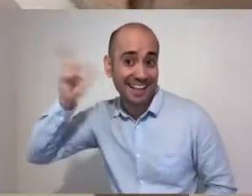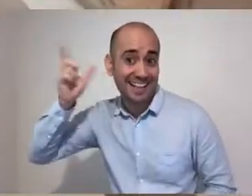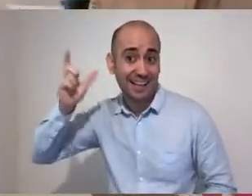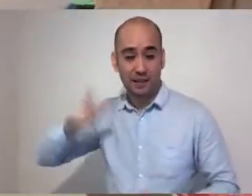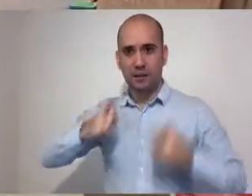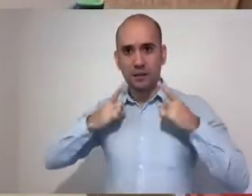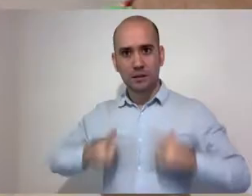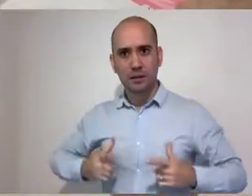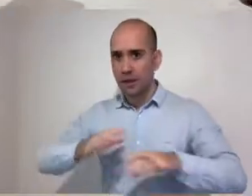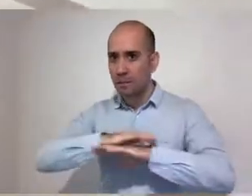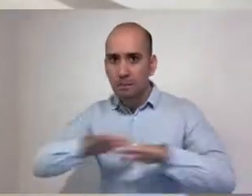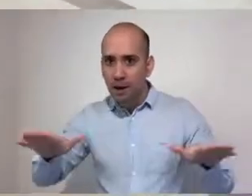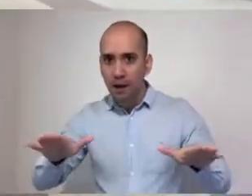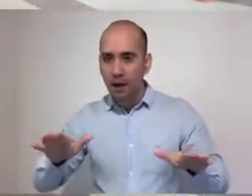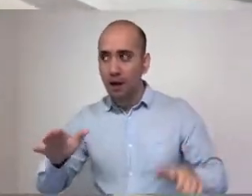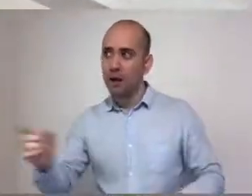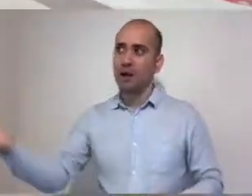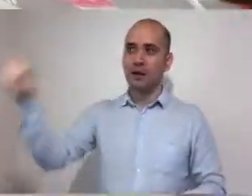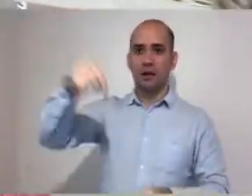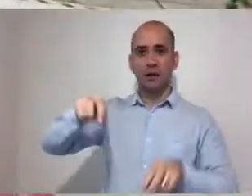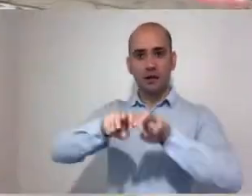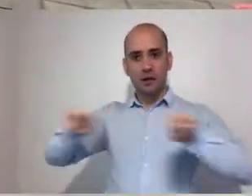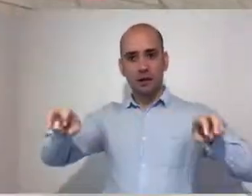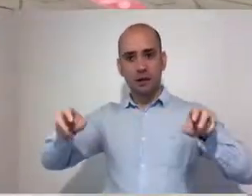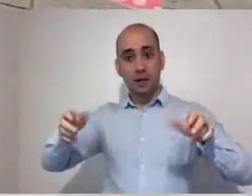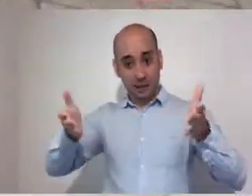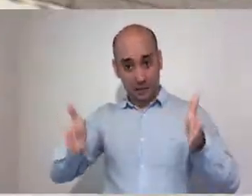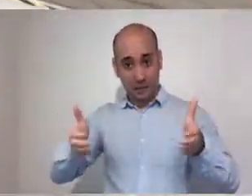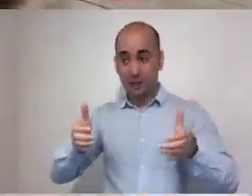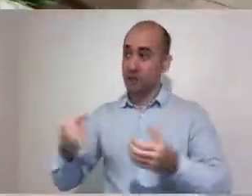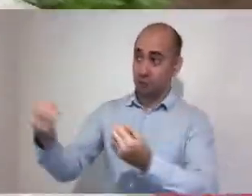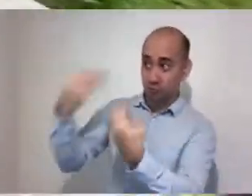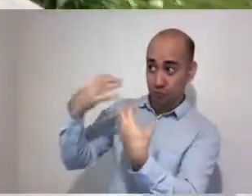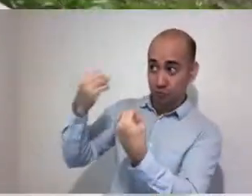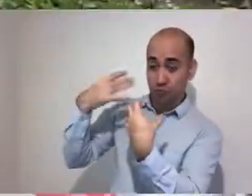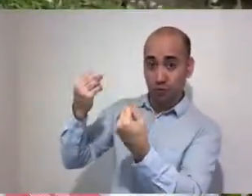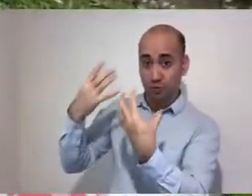Al timbre de ingreso al segundo o tercer bloque de clase,